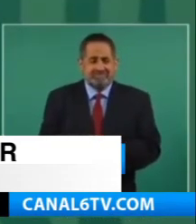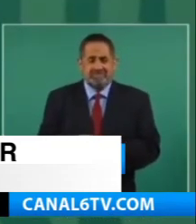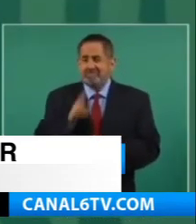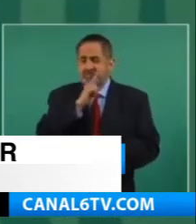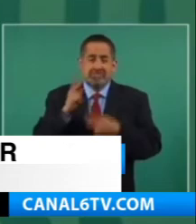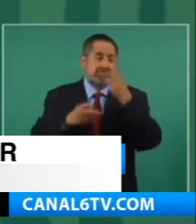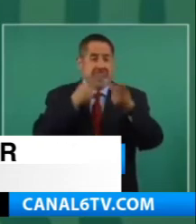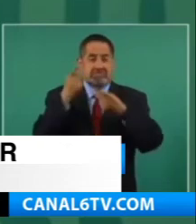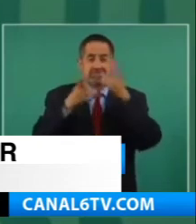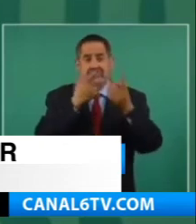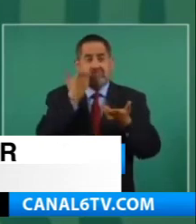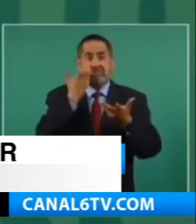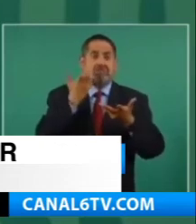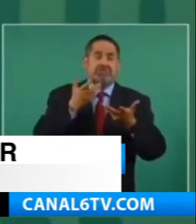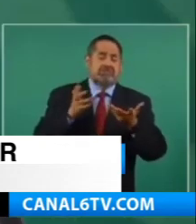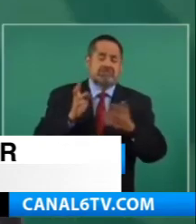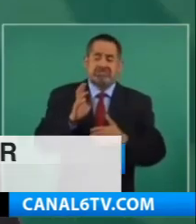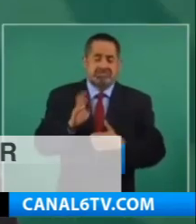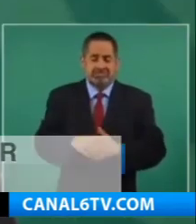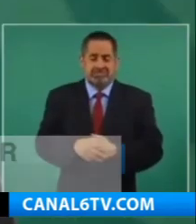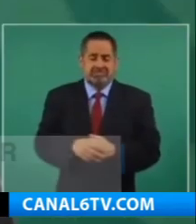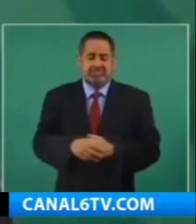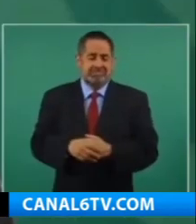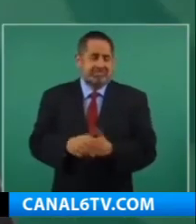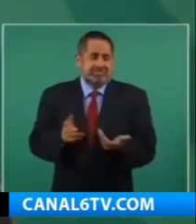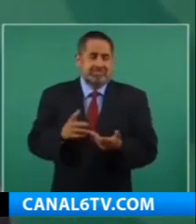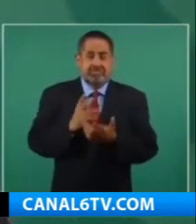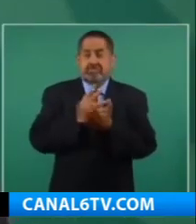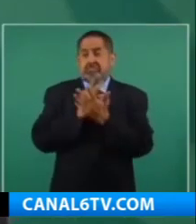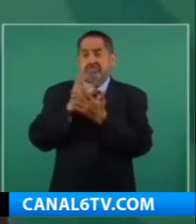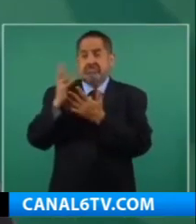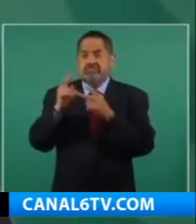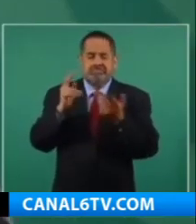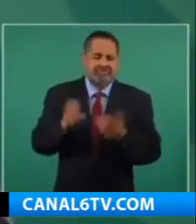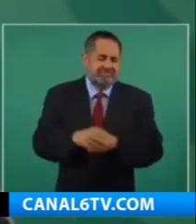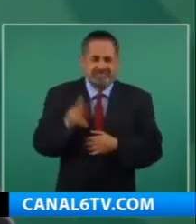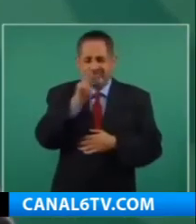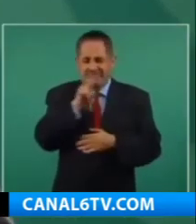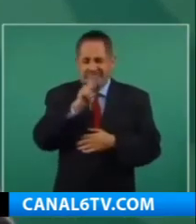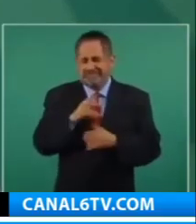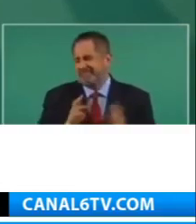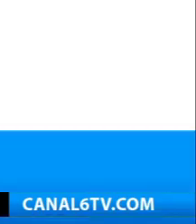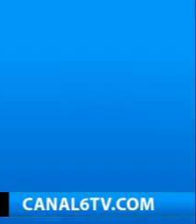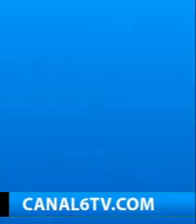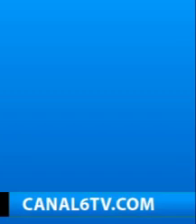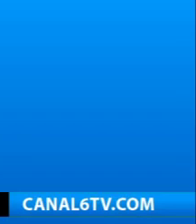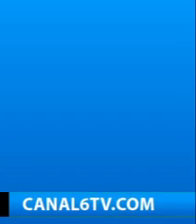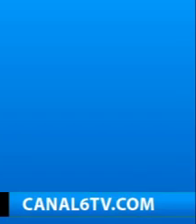noticias sensacionalistas, amarillismo. Reportó para Canal 6, Cecilia González.